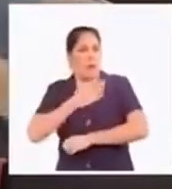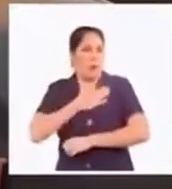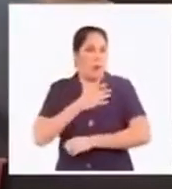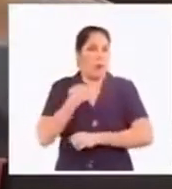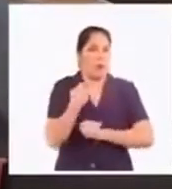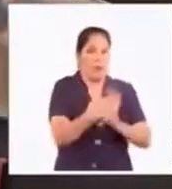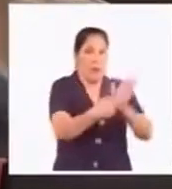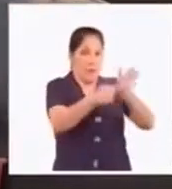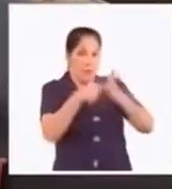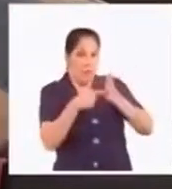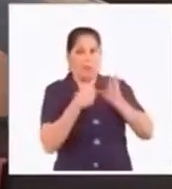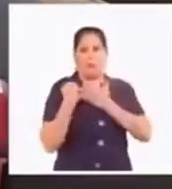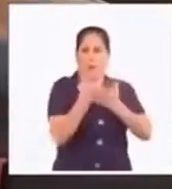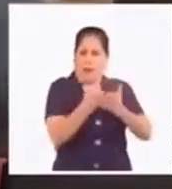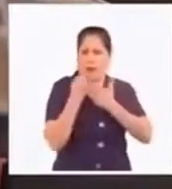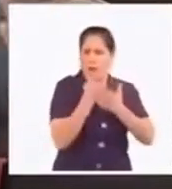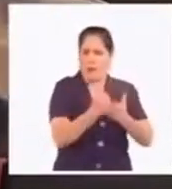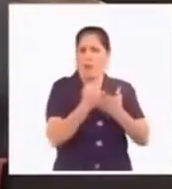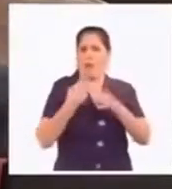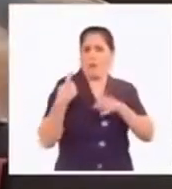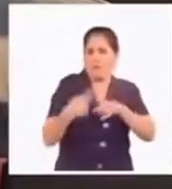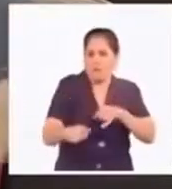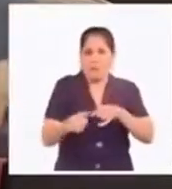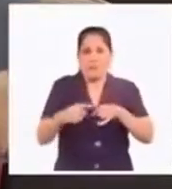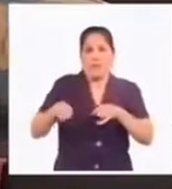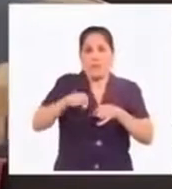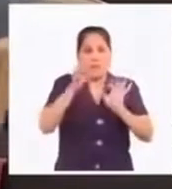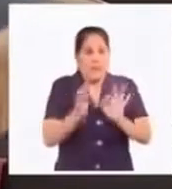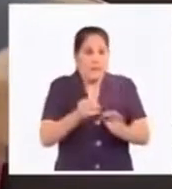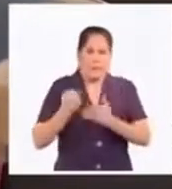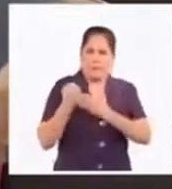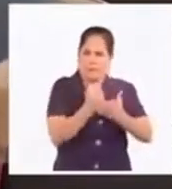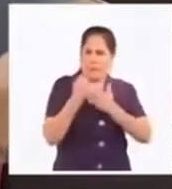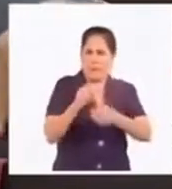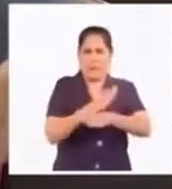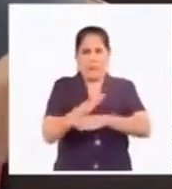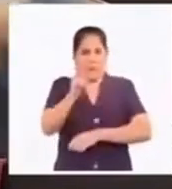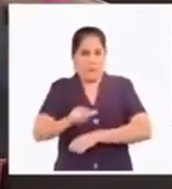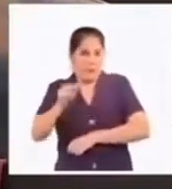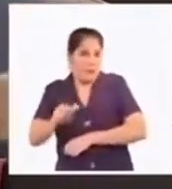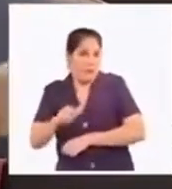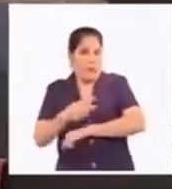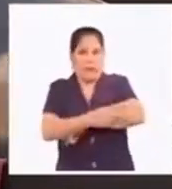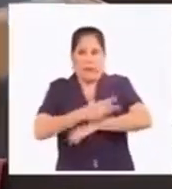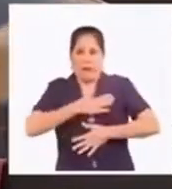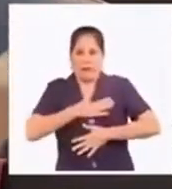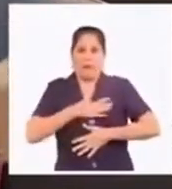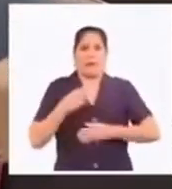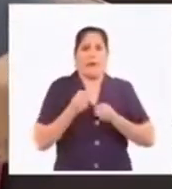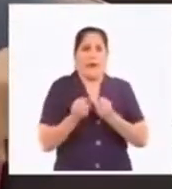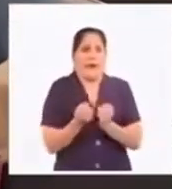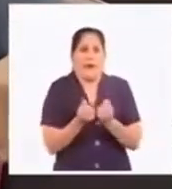nos muestran con esa solidaridad, con esa naturalidad, que siempre están ahí apoyándonos a nosotros, que nos dan todo lo